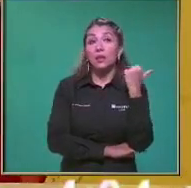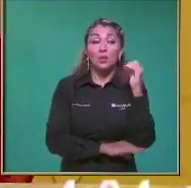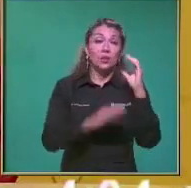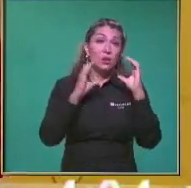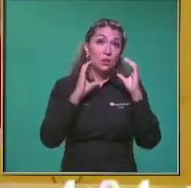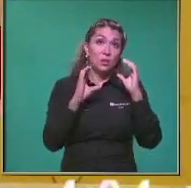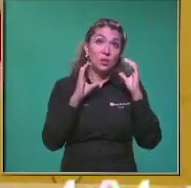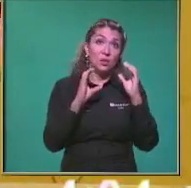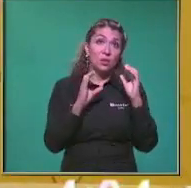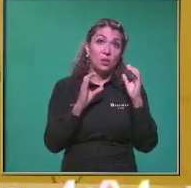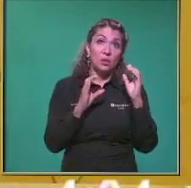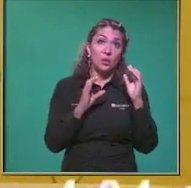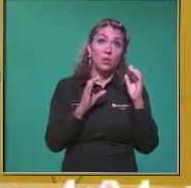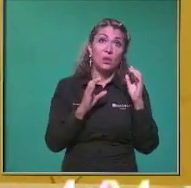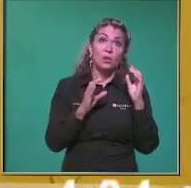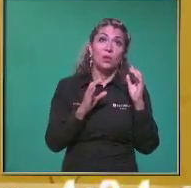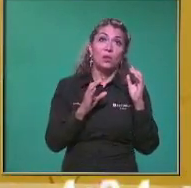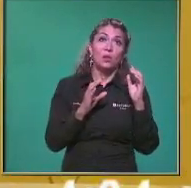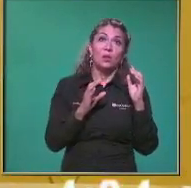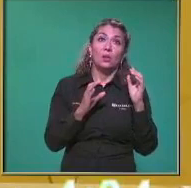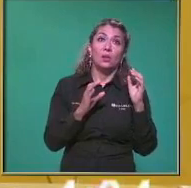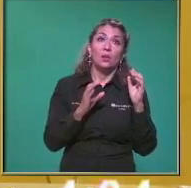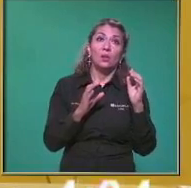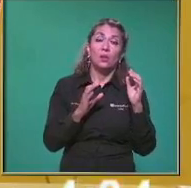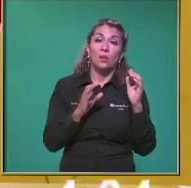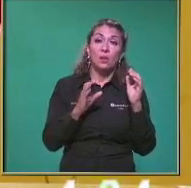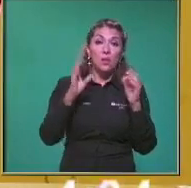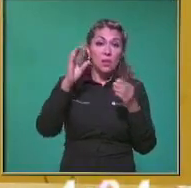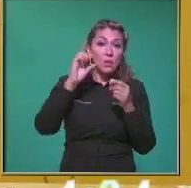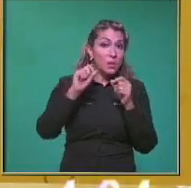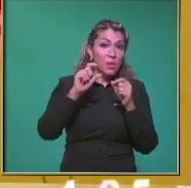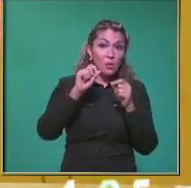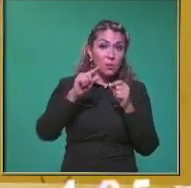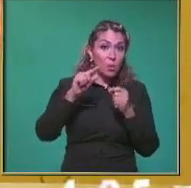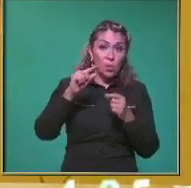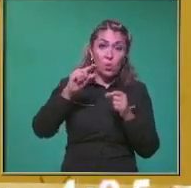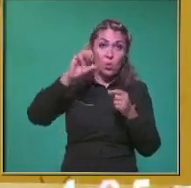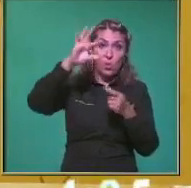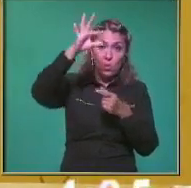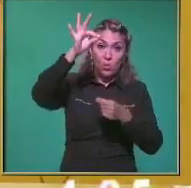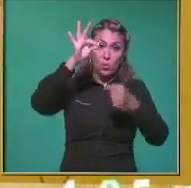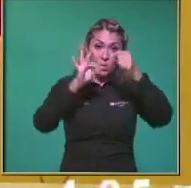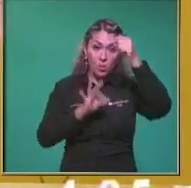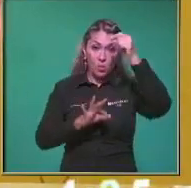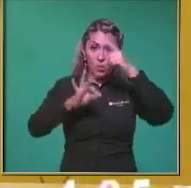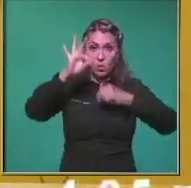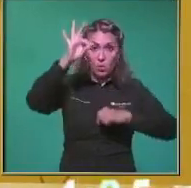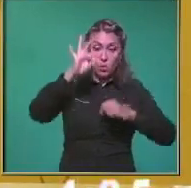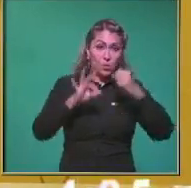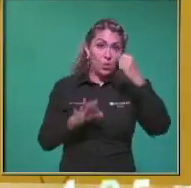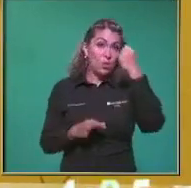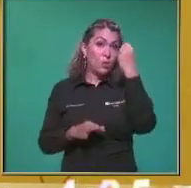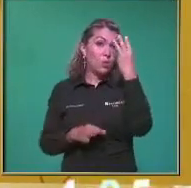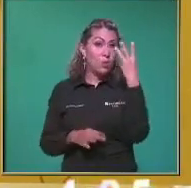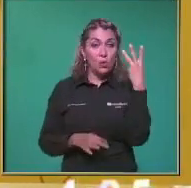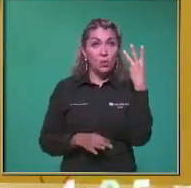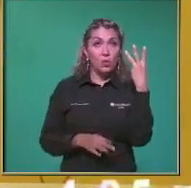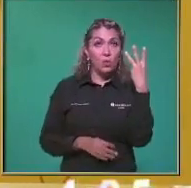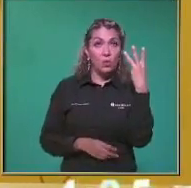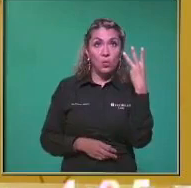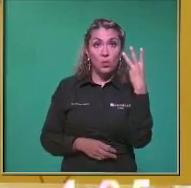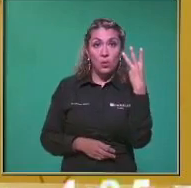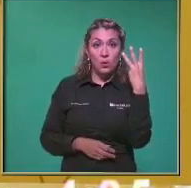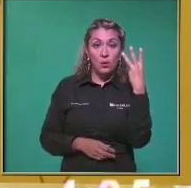cuidado voy tomando ese listón y tomo o